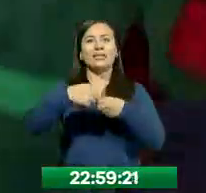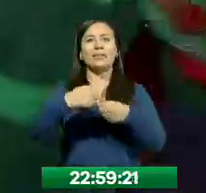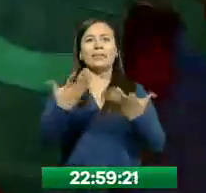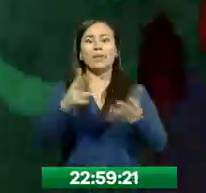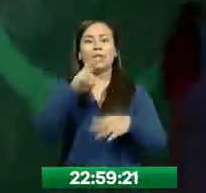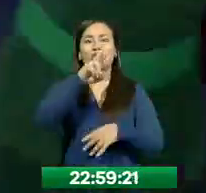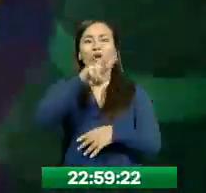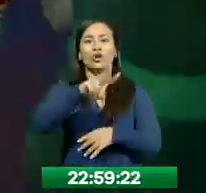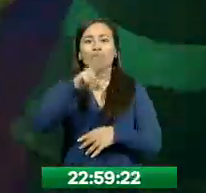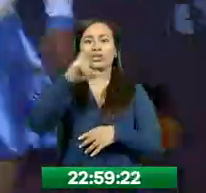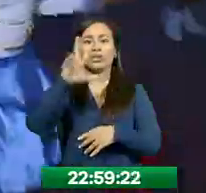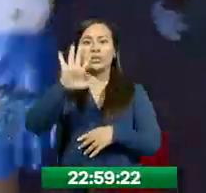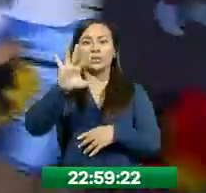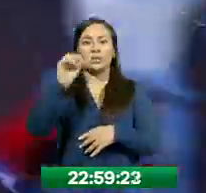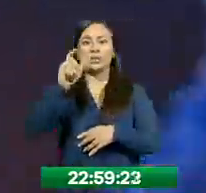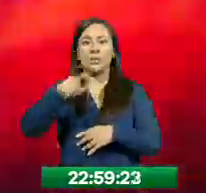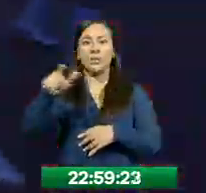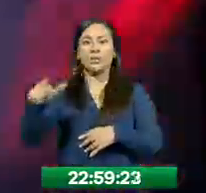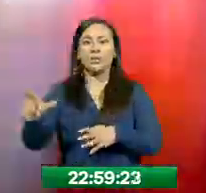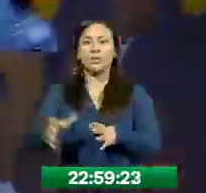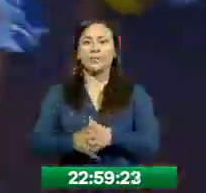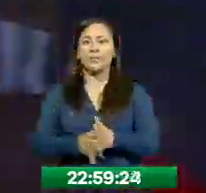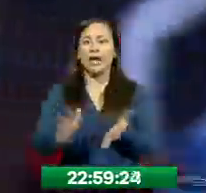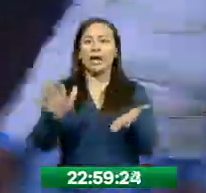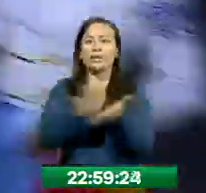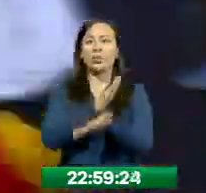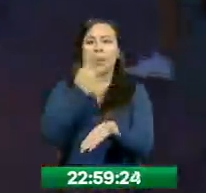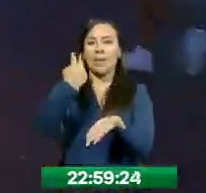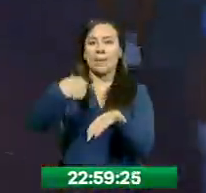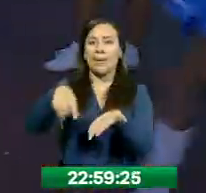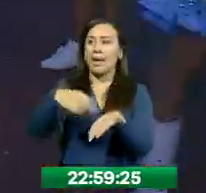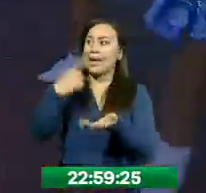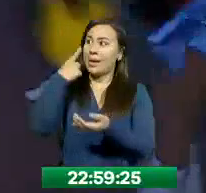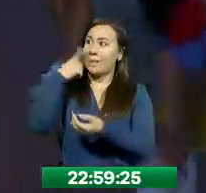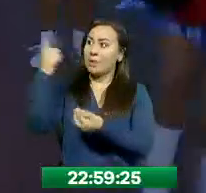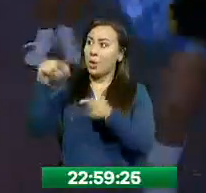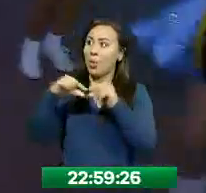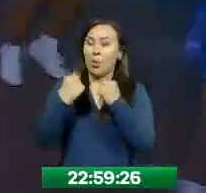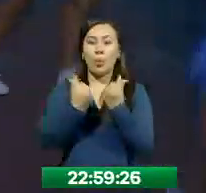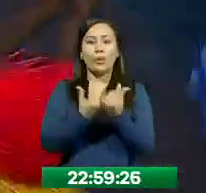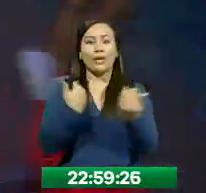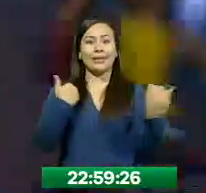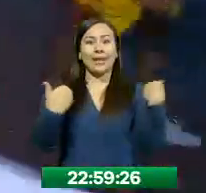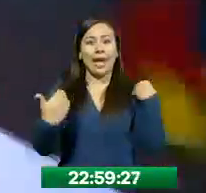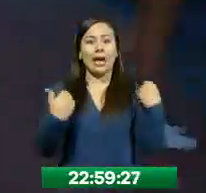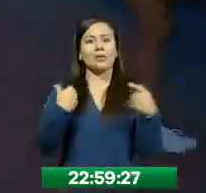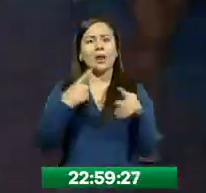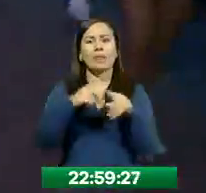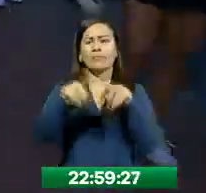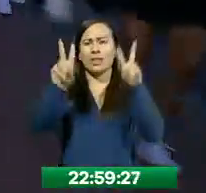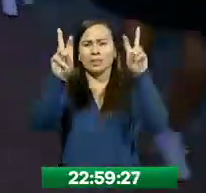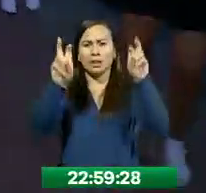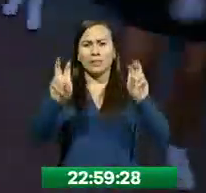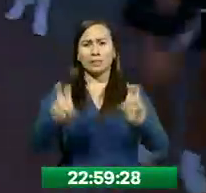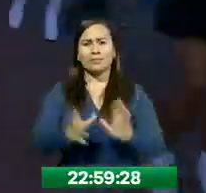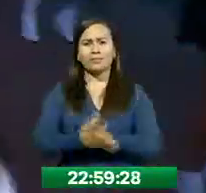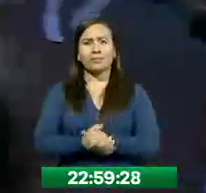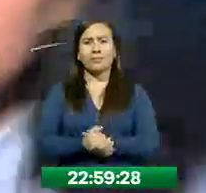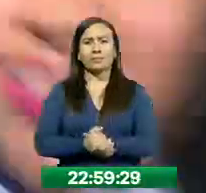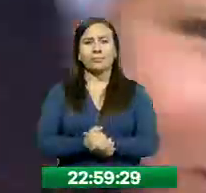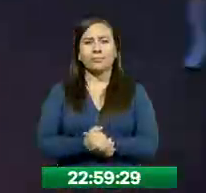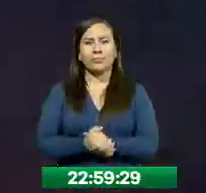aproximadamente 250 personas de escuelas de baile y también de grupos teatrales, entre otros. Tenemos un